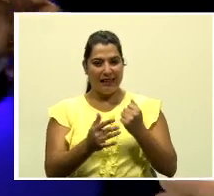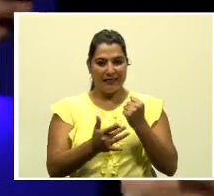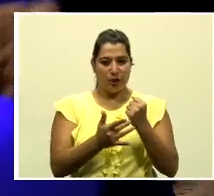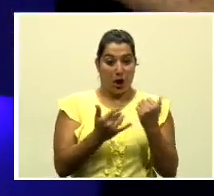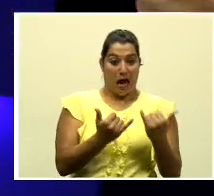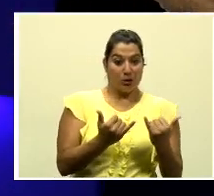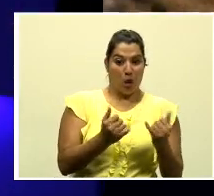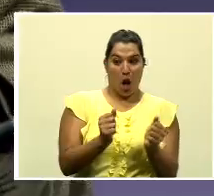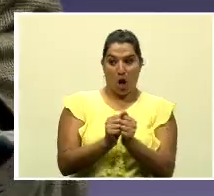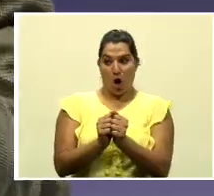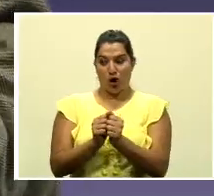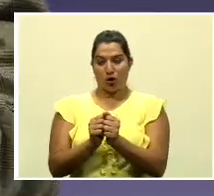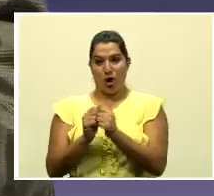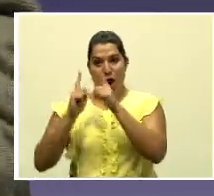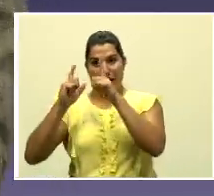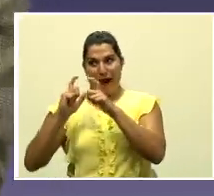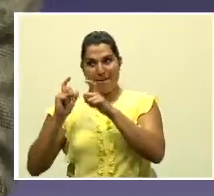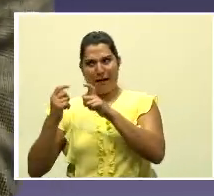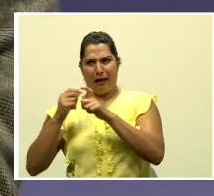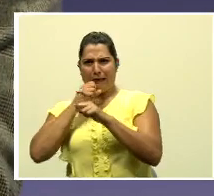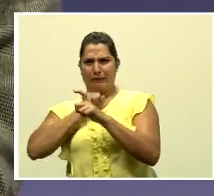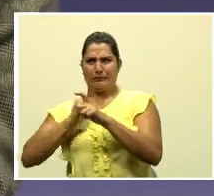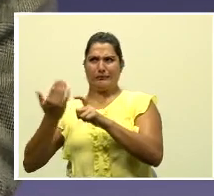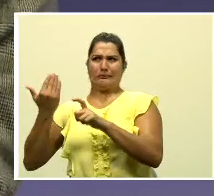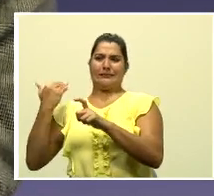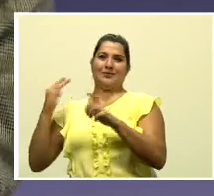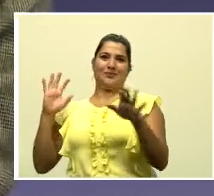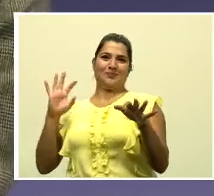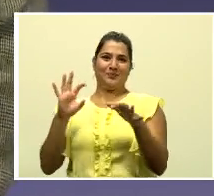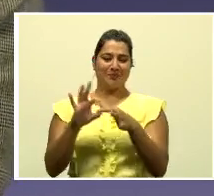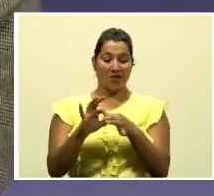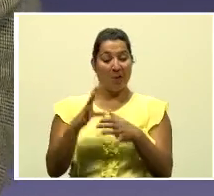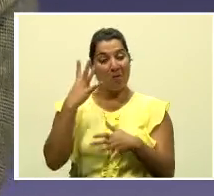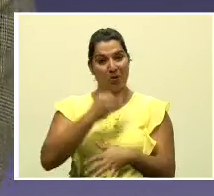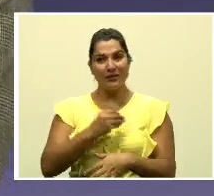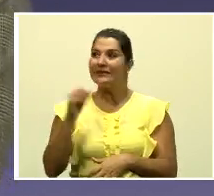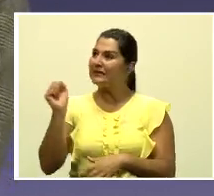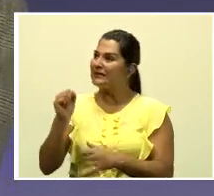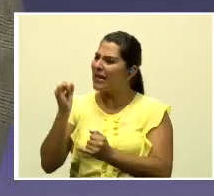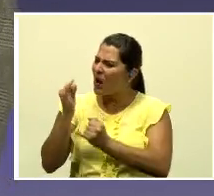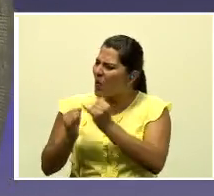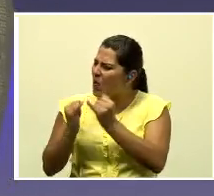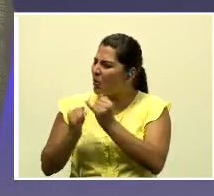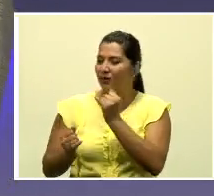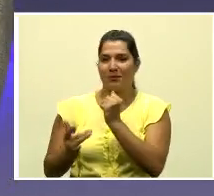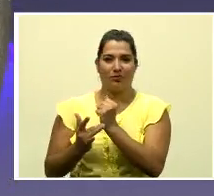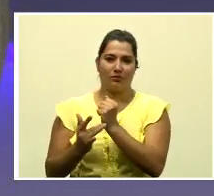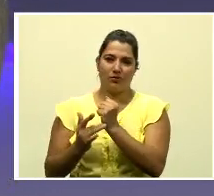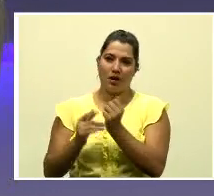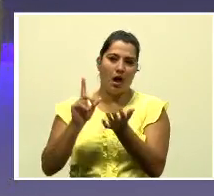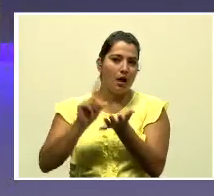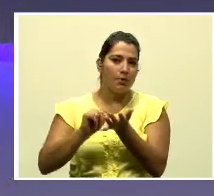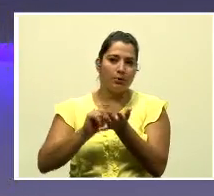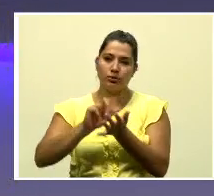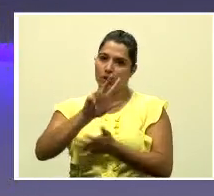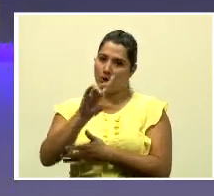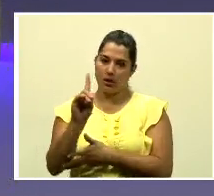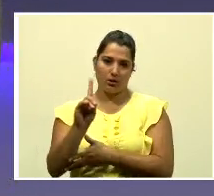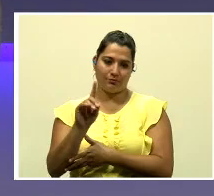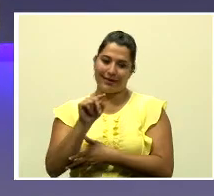historia. Exactamente, son lo último en la tecnología, porque la tecnología de 3D, de impresión 3D, va a